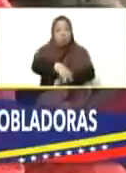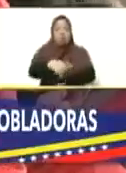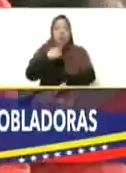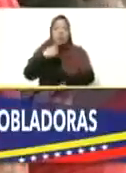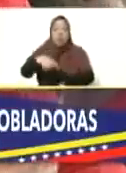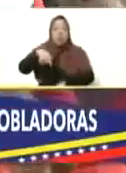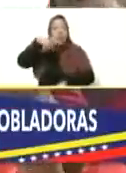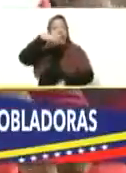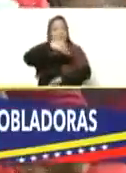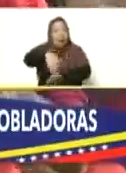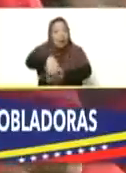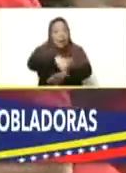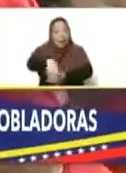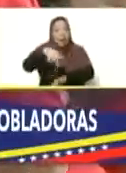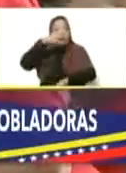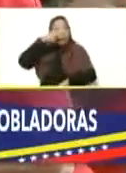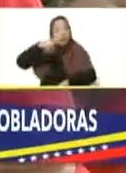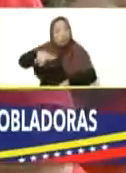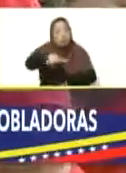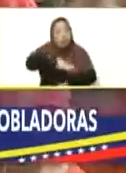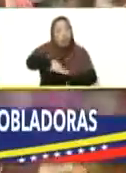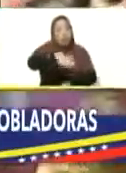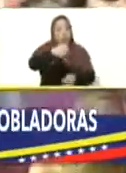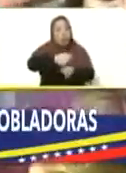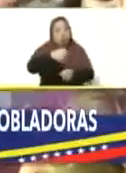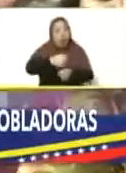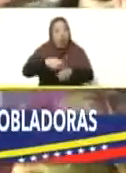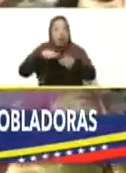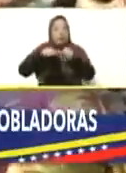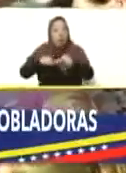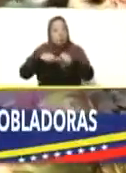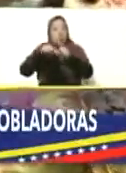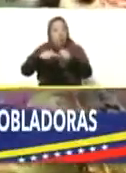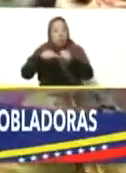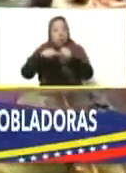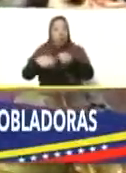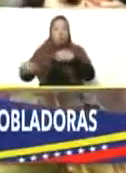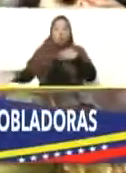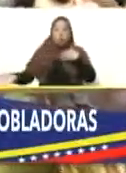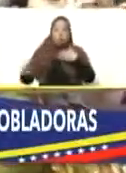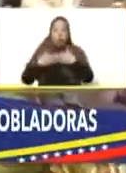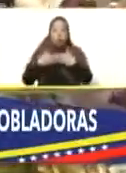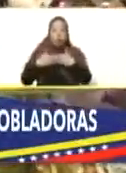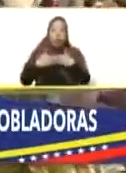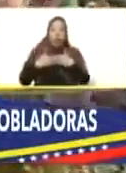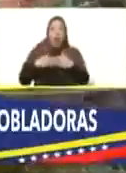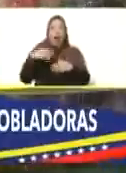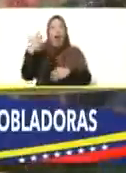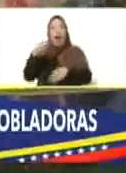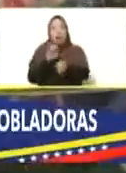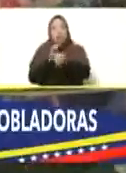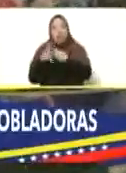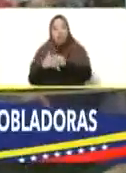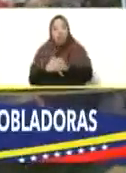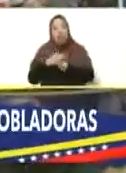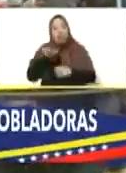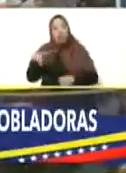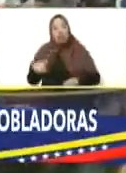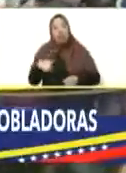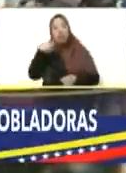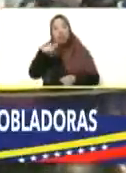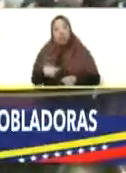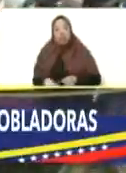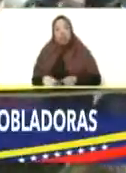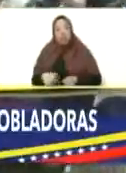pueblo en la calle y así nos hemos mantenido con bloqueo y con pandemia nosotras en este